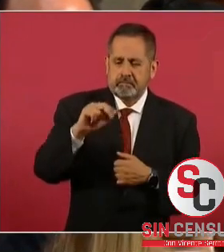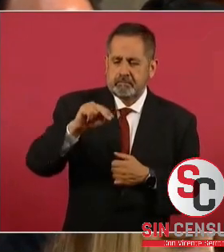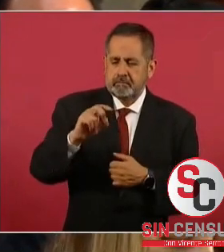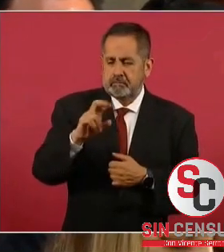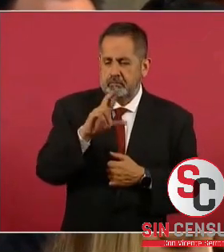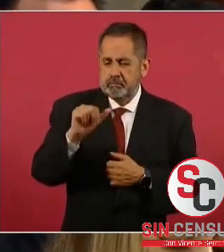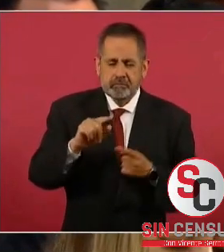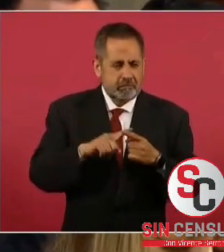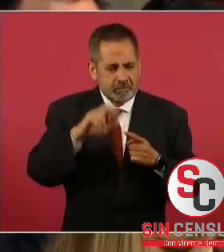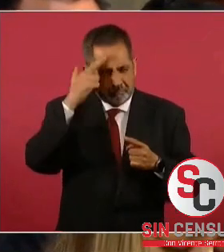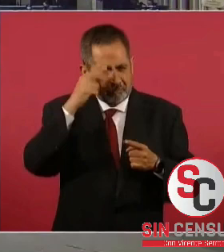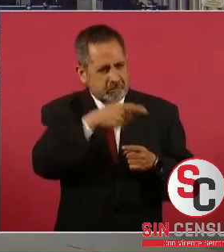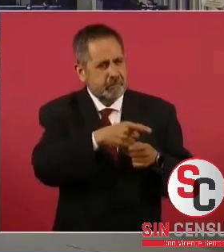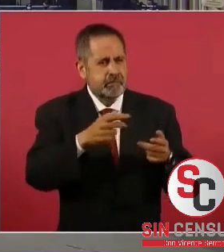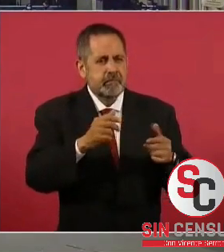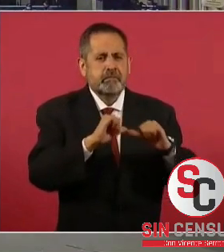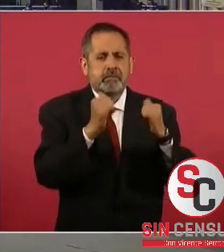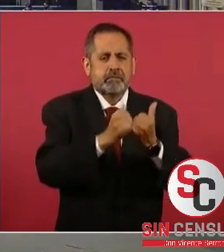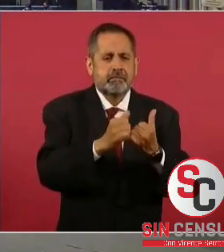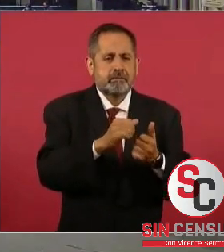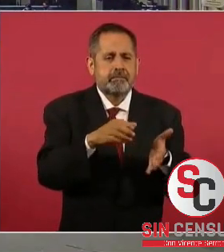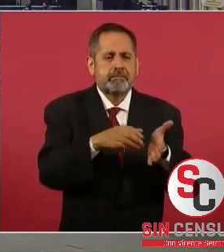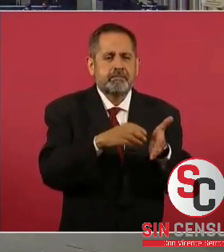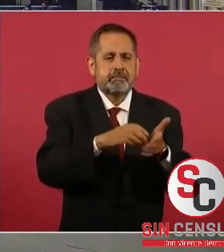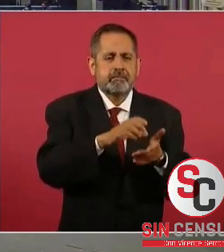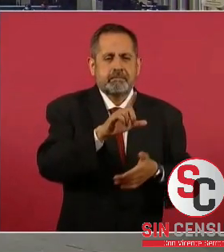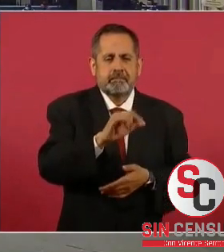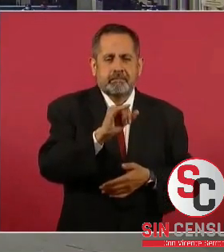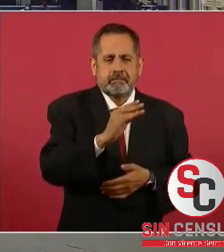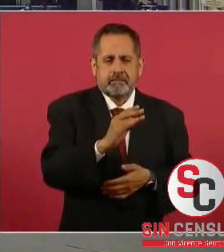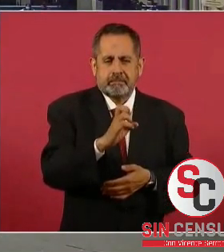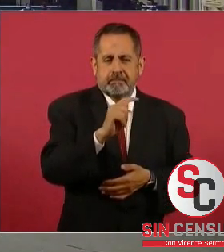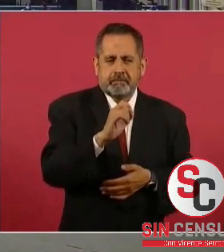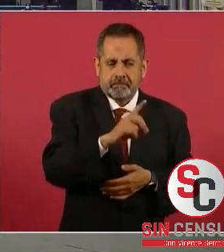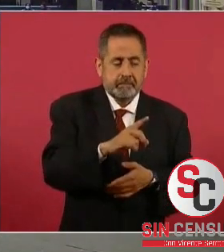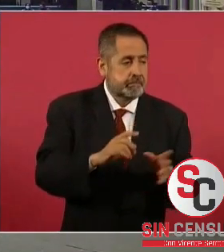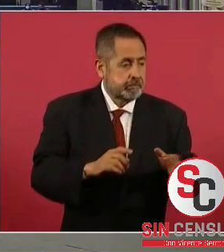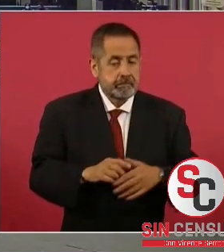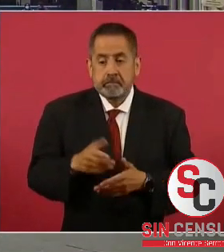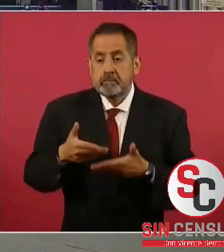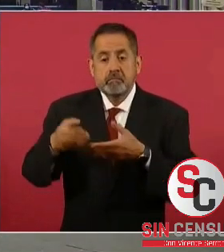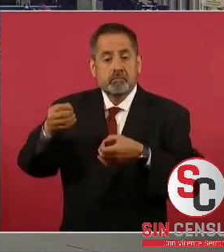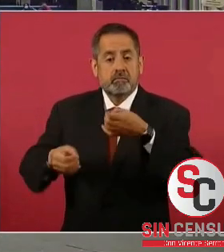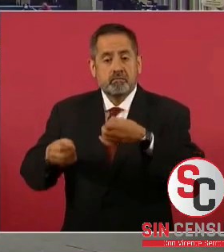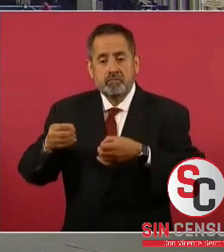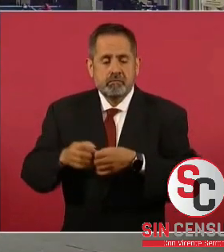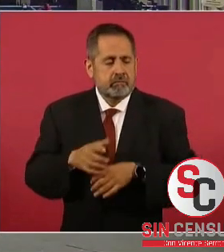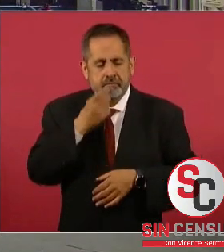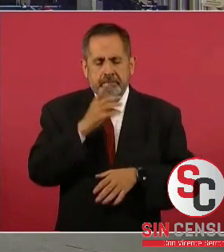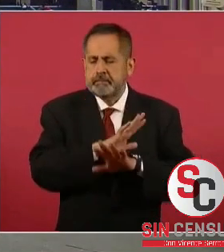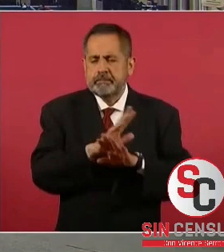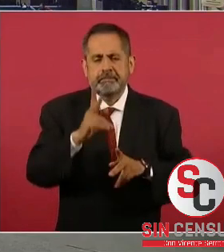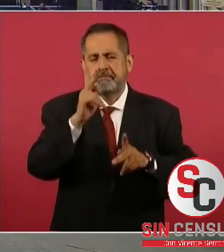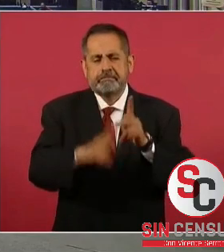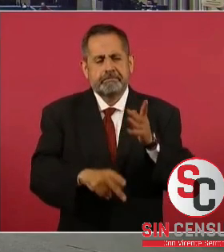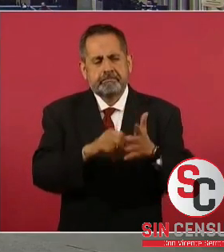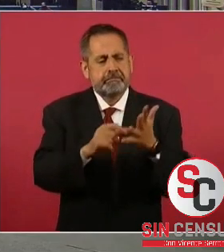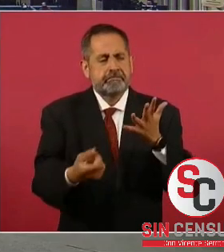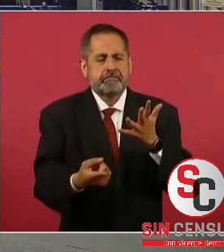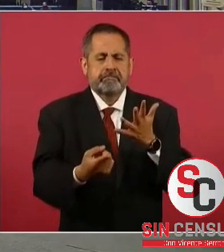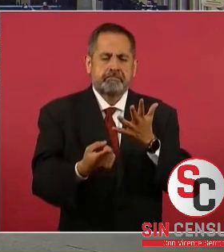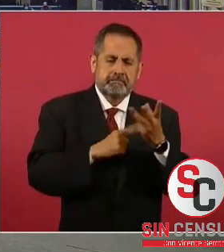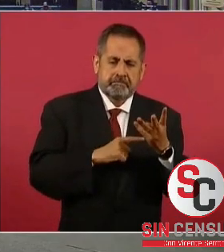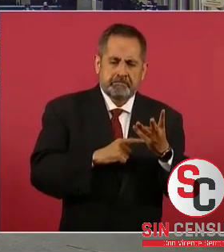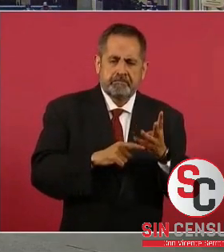con Caja Libertad, que es por el tema en el que está. Ahora un juez determinó que ya no se daría seguimiento a una de las causas, que es la